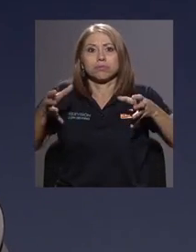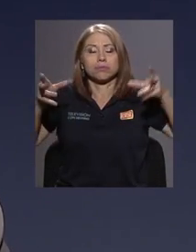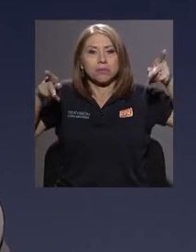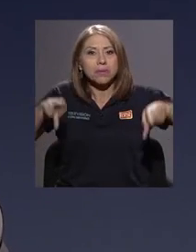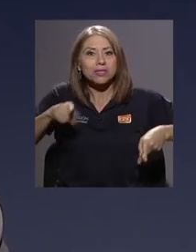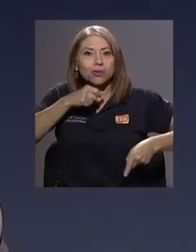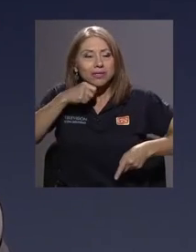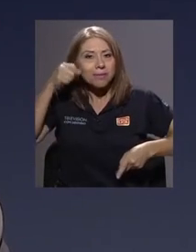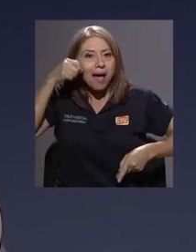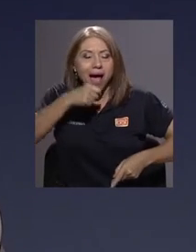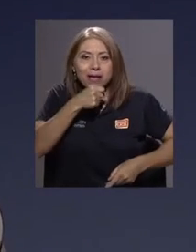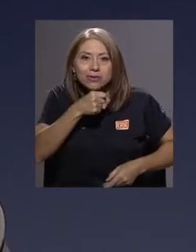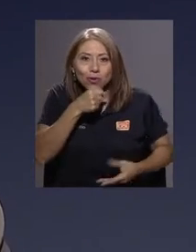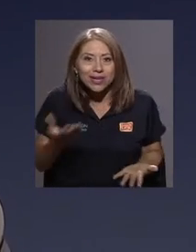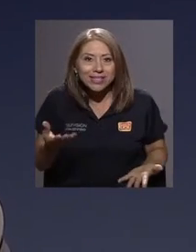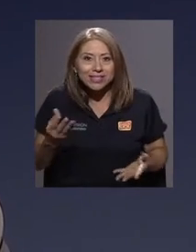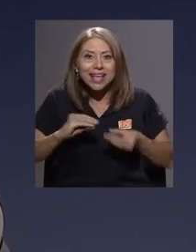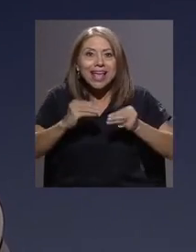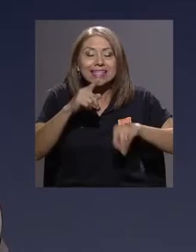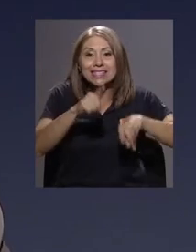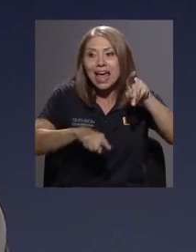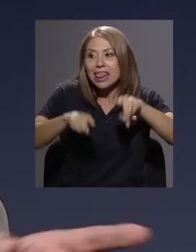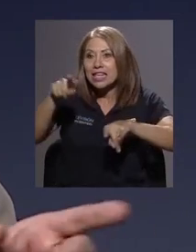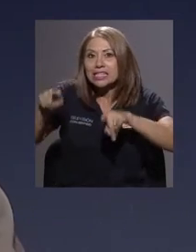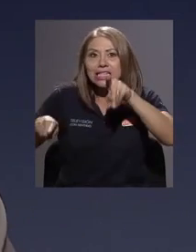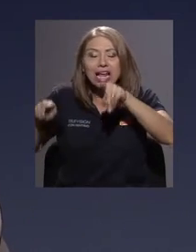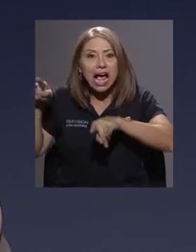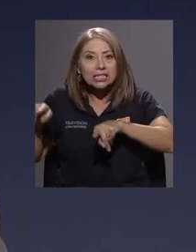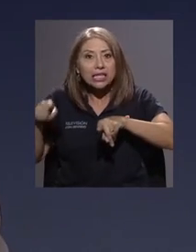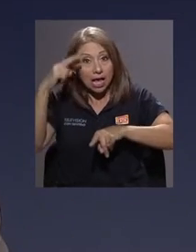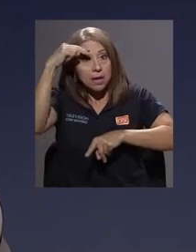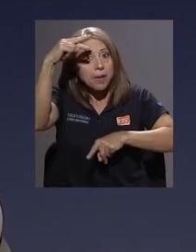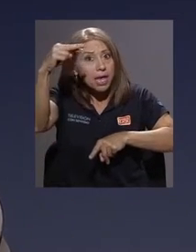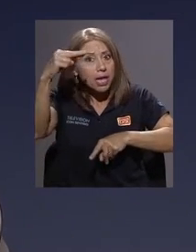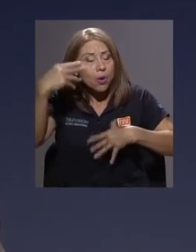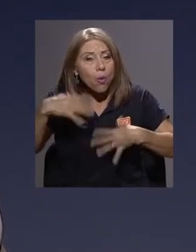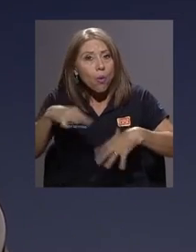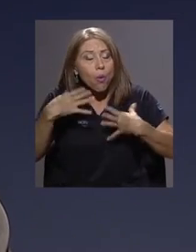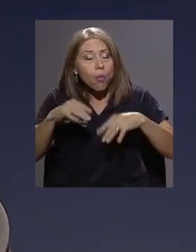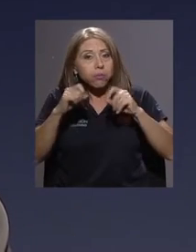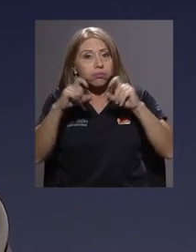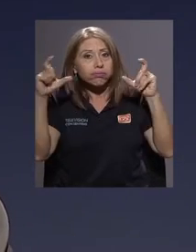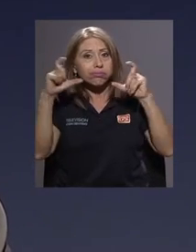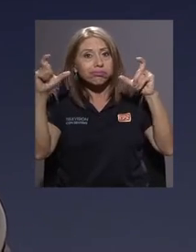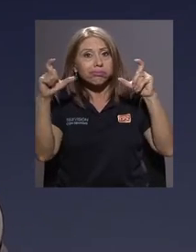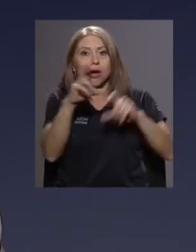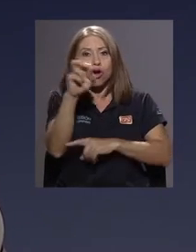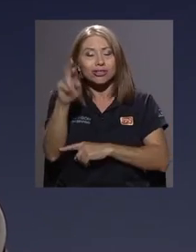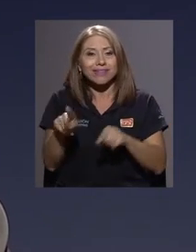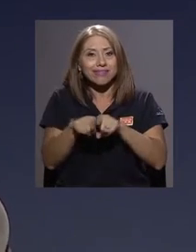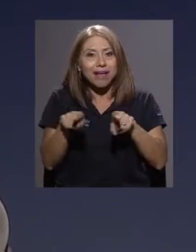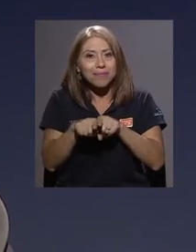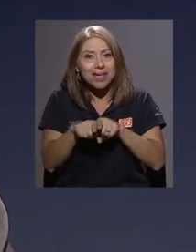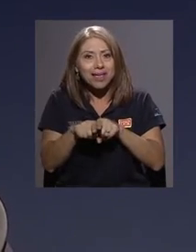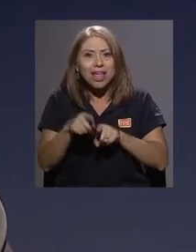personas mayores y que las estadísticas son espeluznantes casualmente en méjico verdad que costa rica no se queda atrás nosotros andamos con una población de alrededor